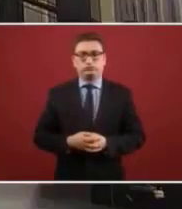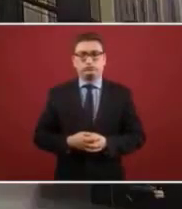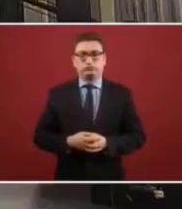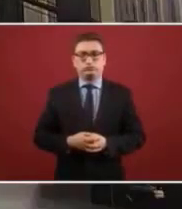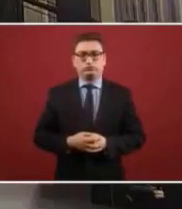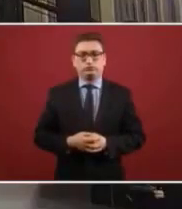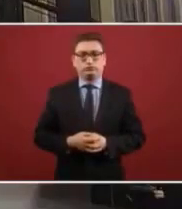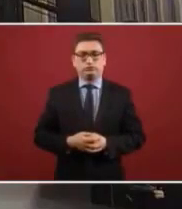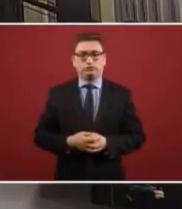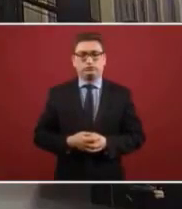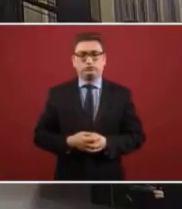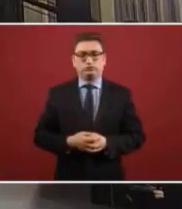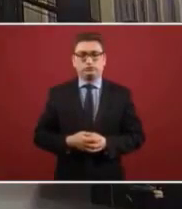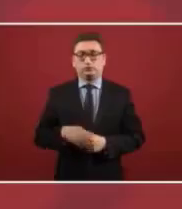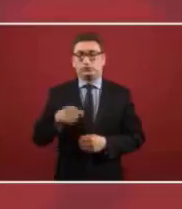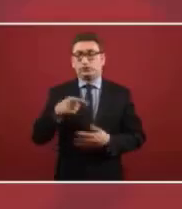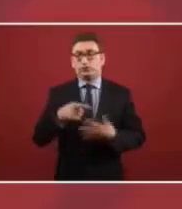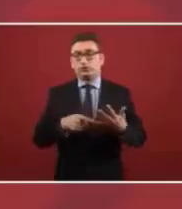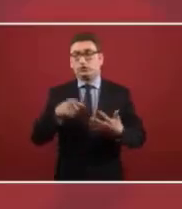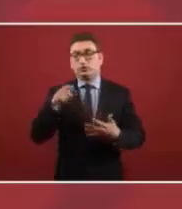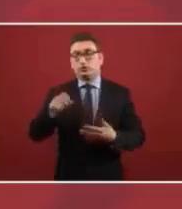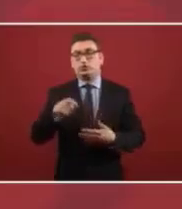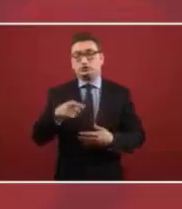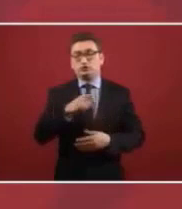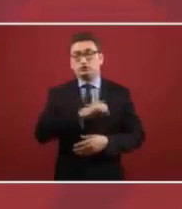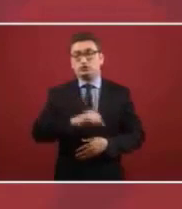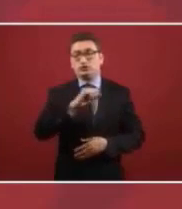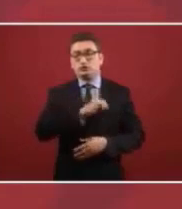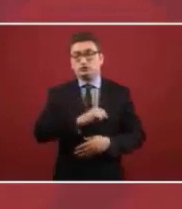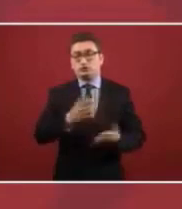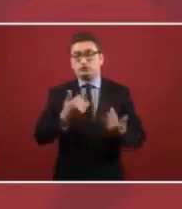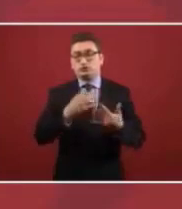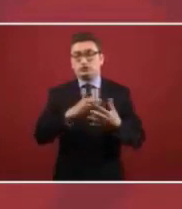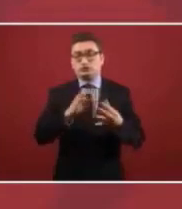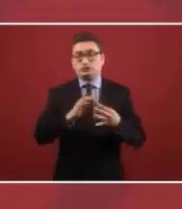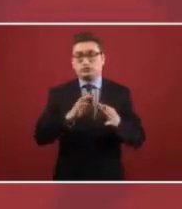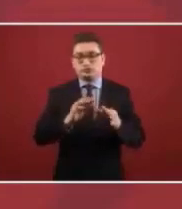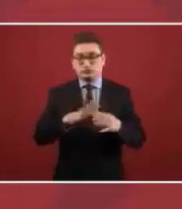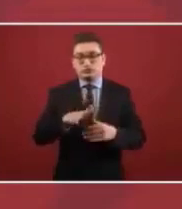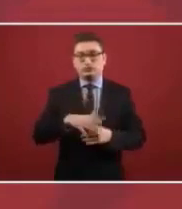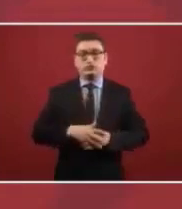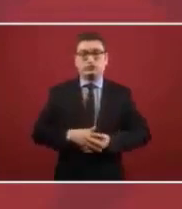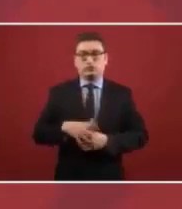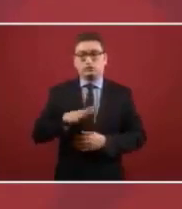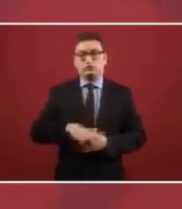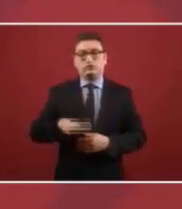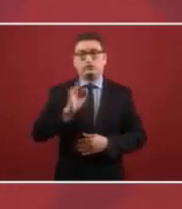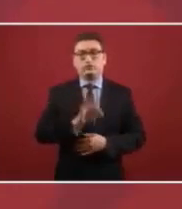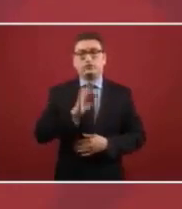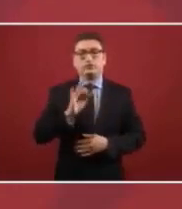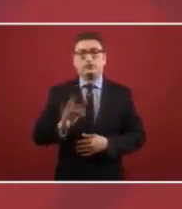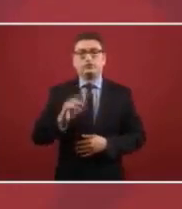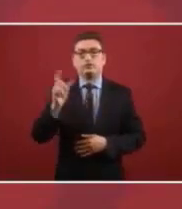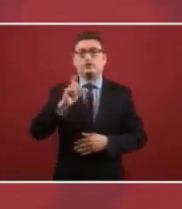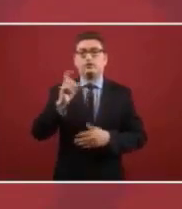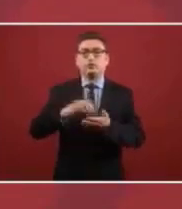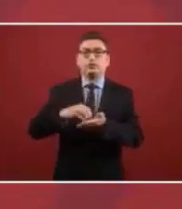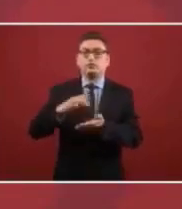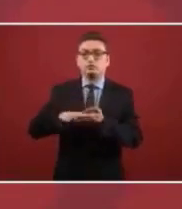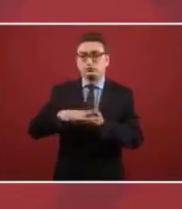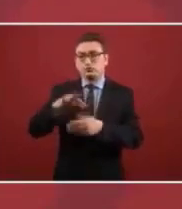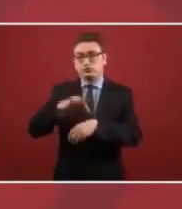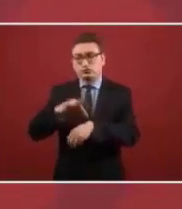dar a conocer el estado de salud local y fecha de la consulta